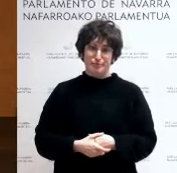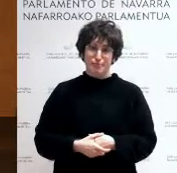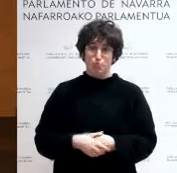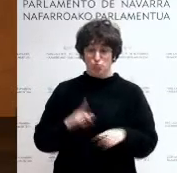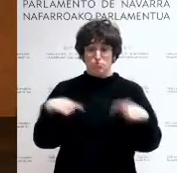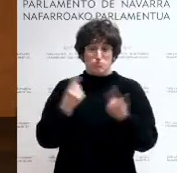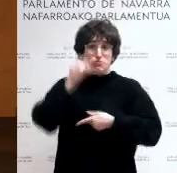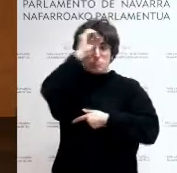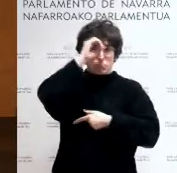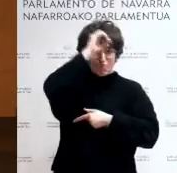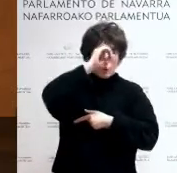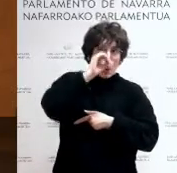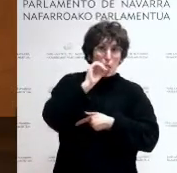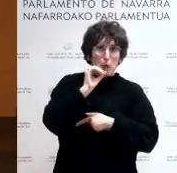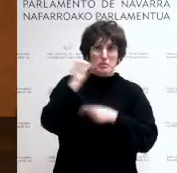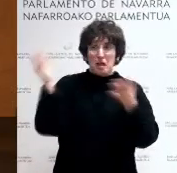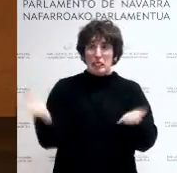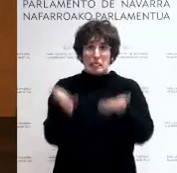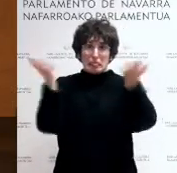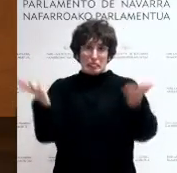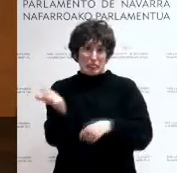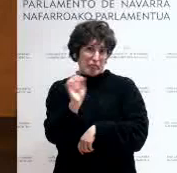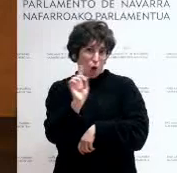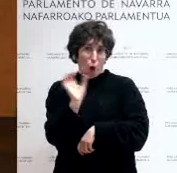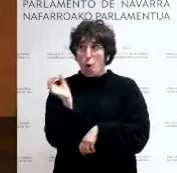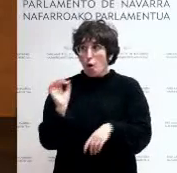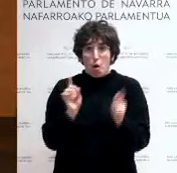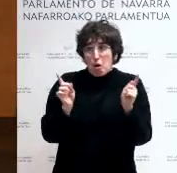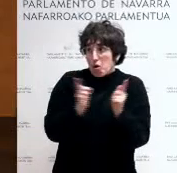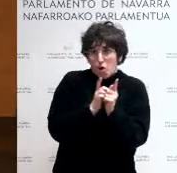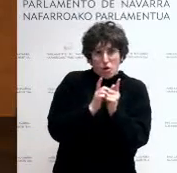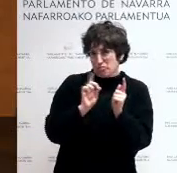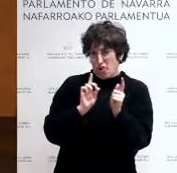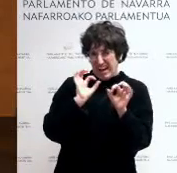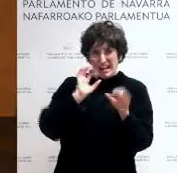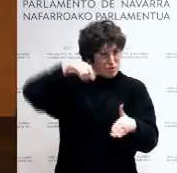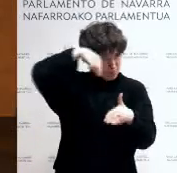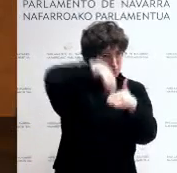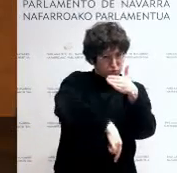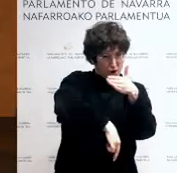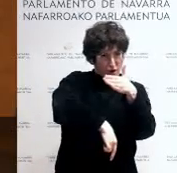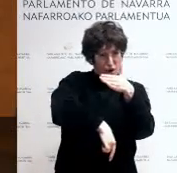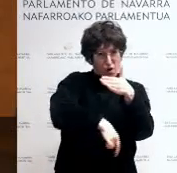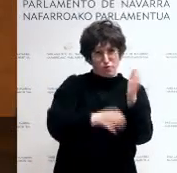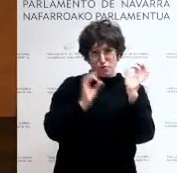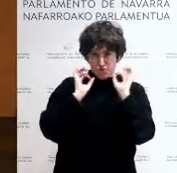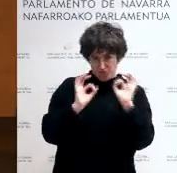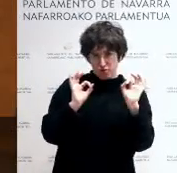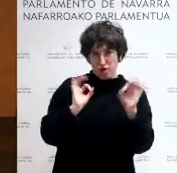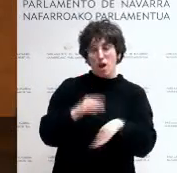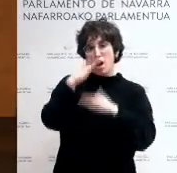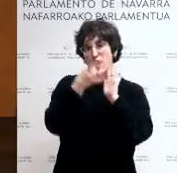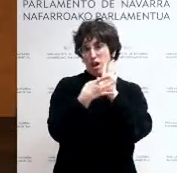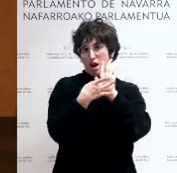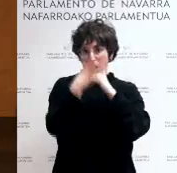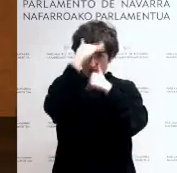estamos hablando de un asunto menor ni un asunto puntual, sino de una cuestión estructural que afecta a la calidad asistencial, que afecta a la